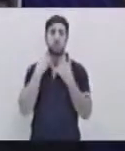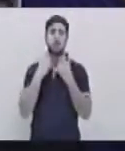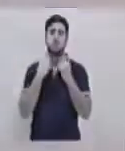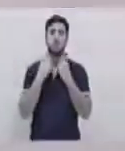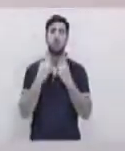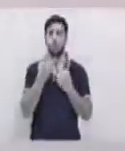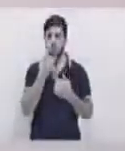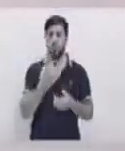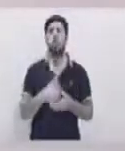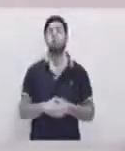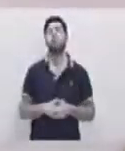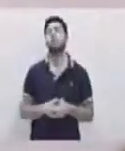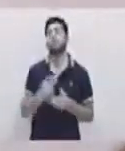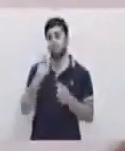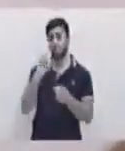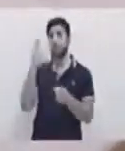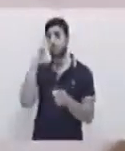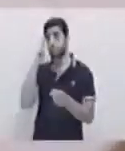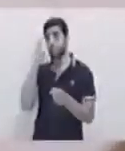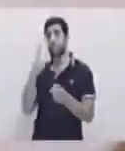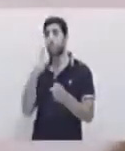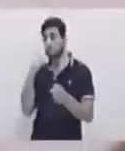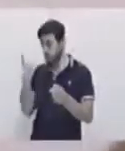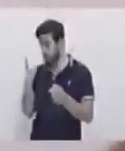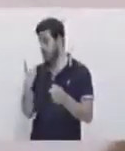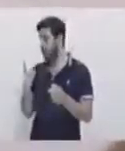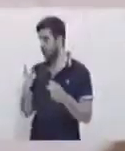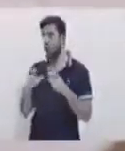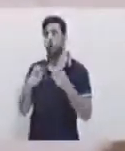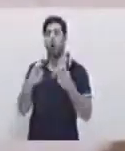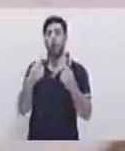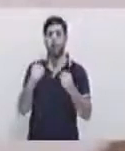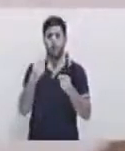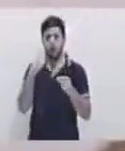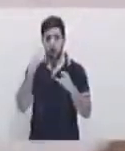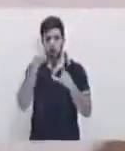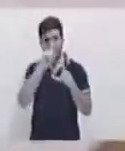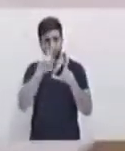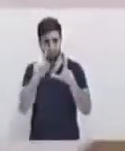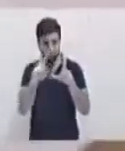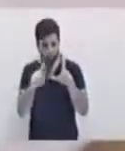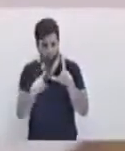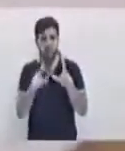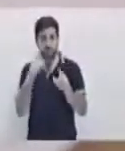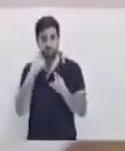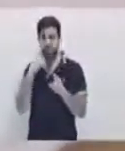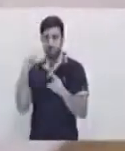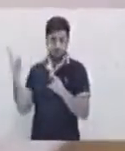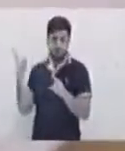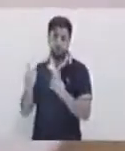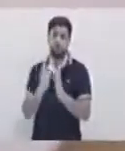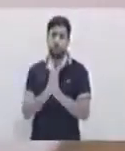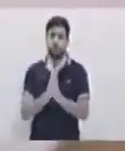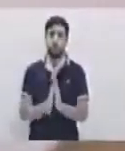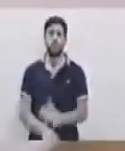Recuerda, cuando llegues o pase encima